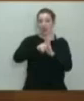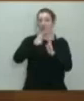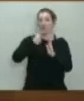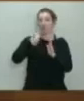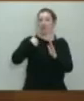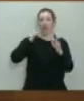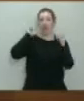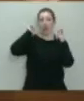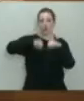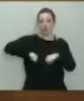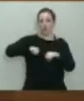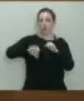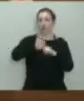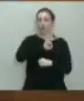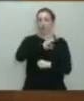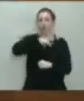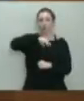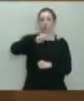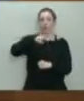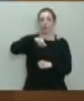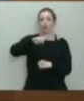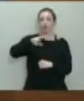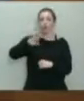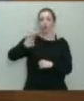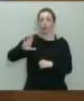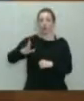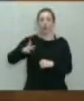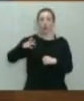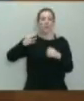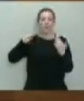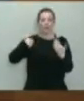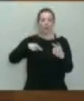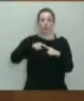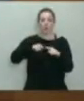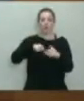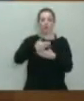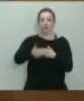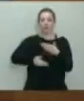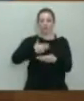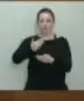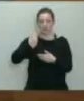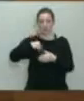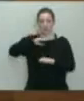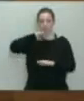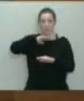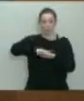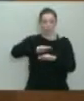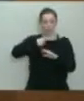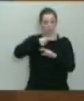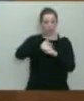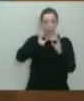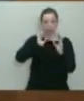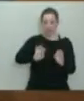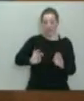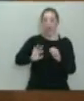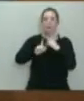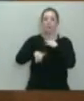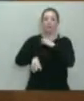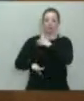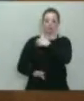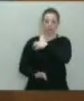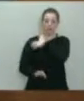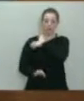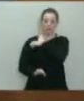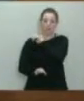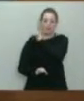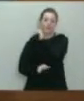con el señor Montoro y este es el trámite al que, en fin, digamos, de obligado cumplimiento, pero que en realidad